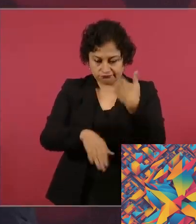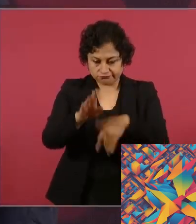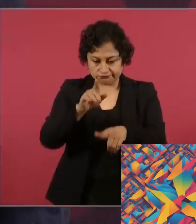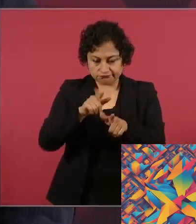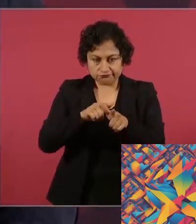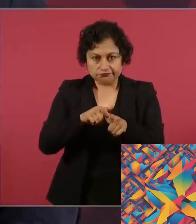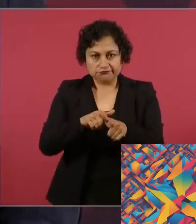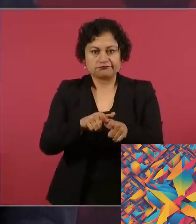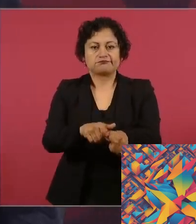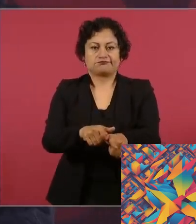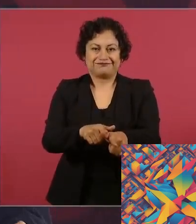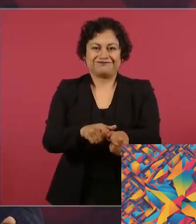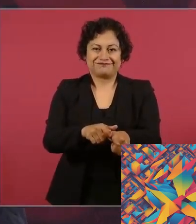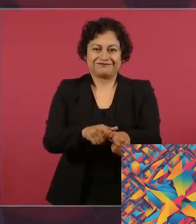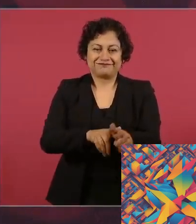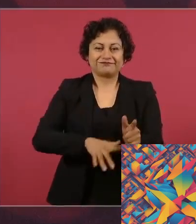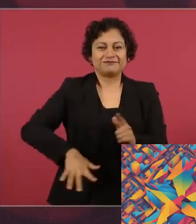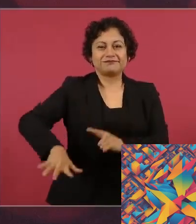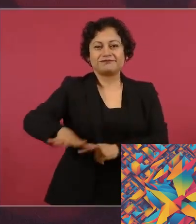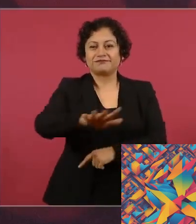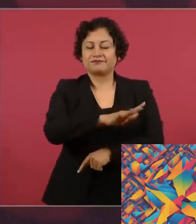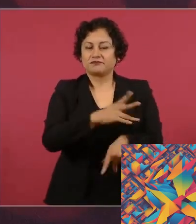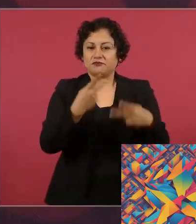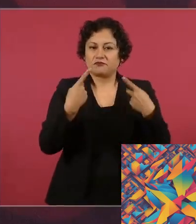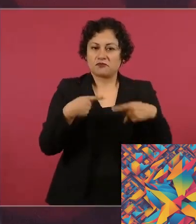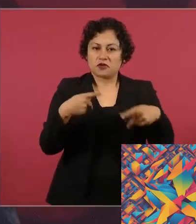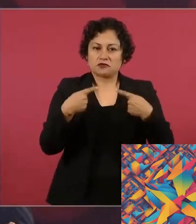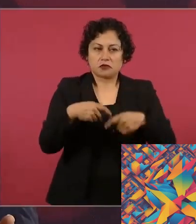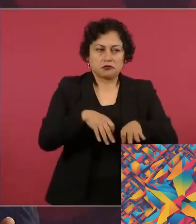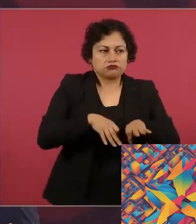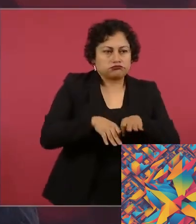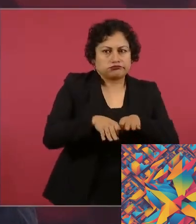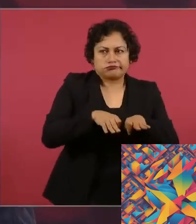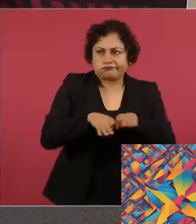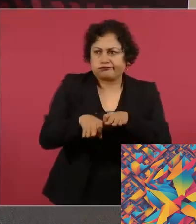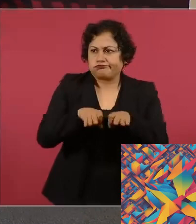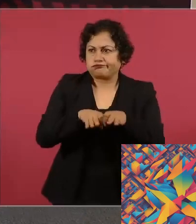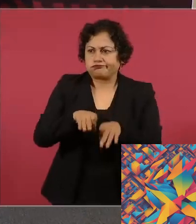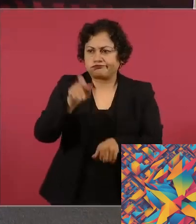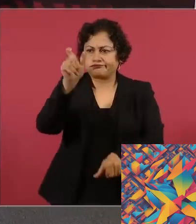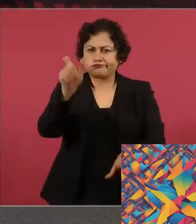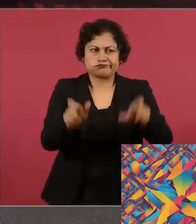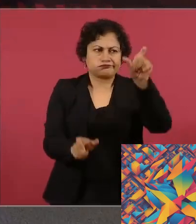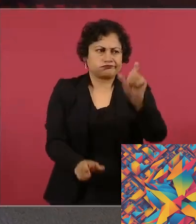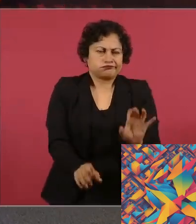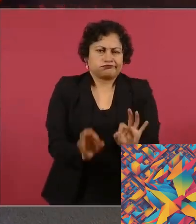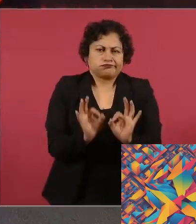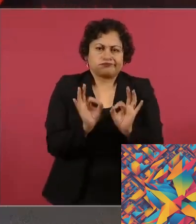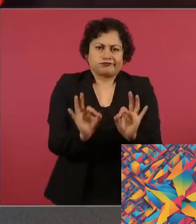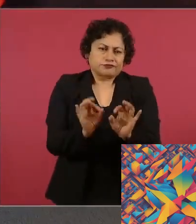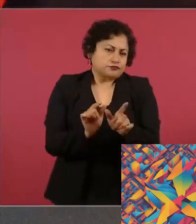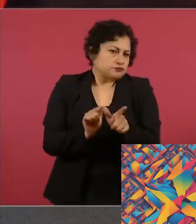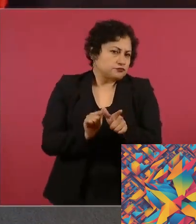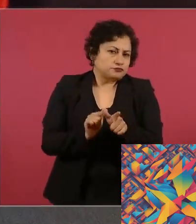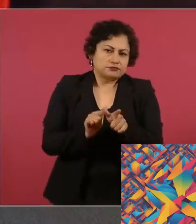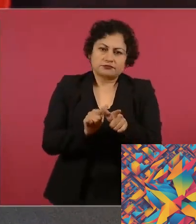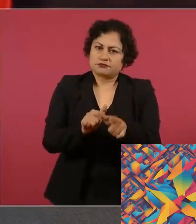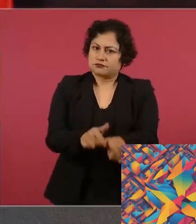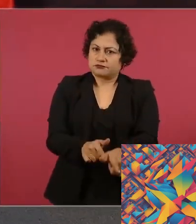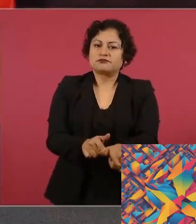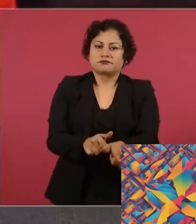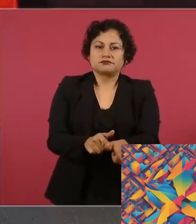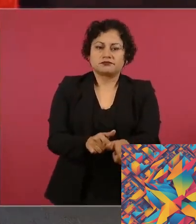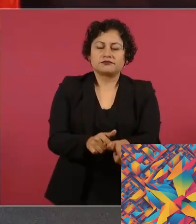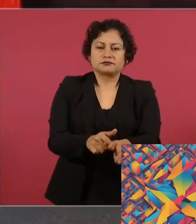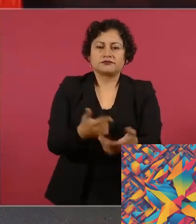en el Poder Judicial, pintan un cuadro de tensión y controversia. Saldívar, en un movimiento de claridad, negó haber